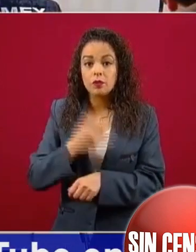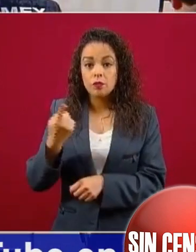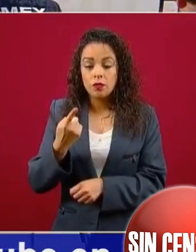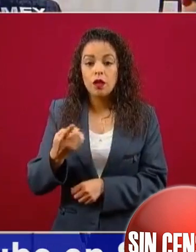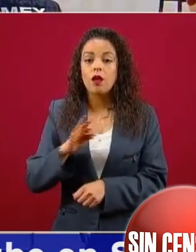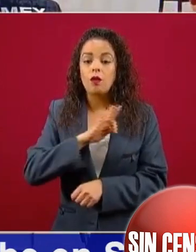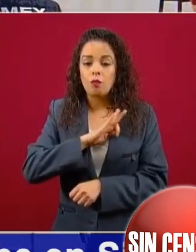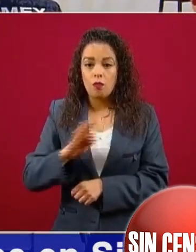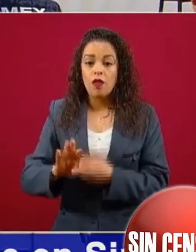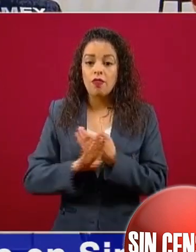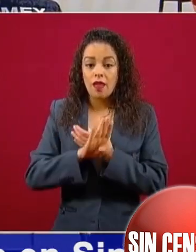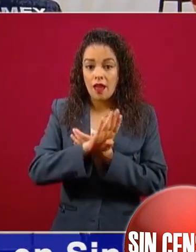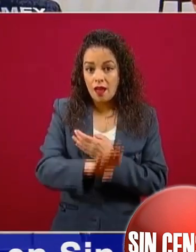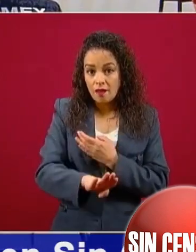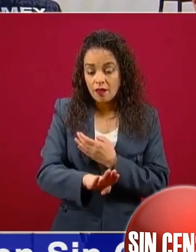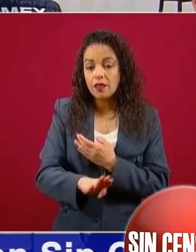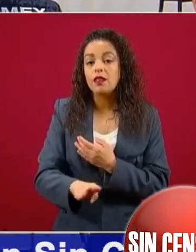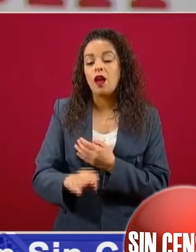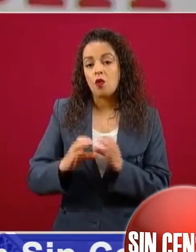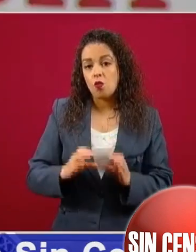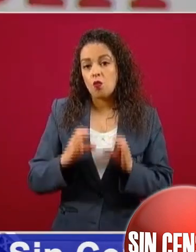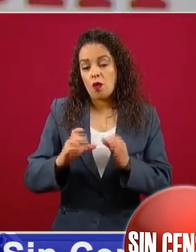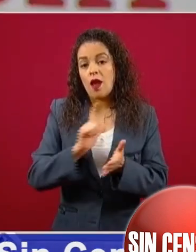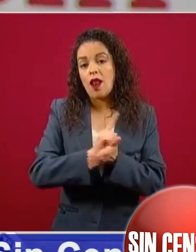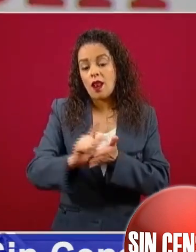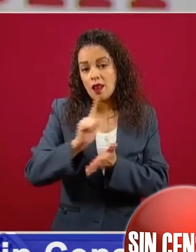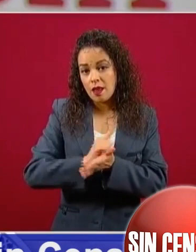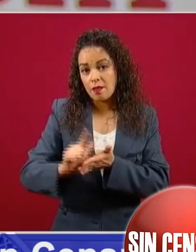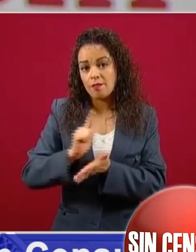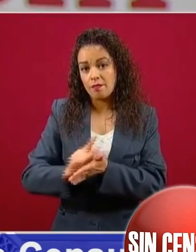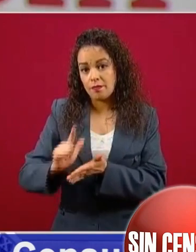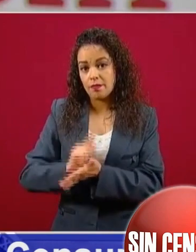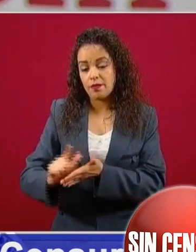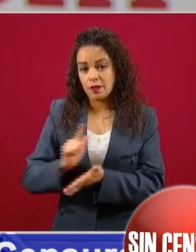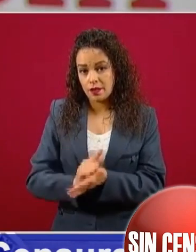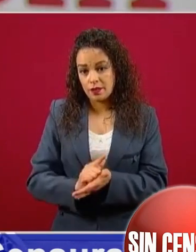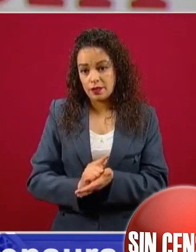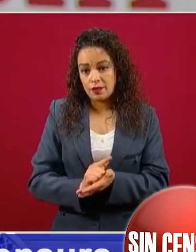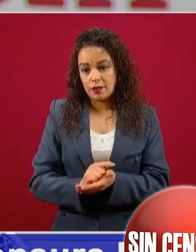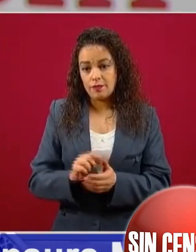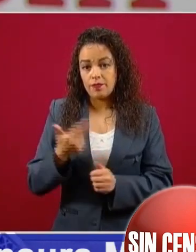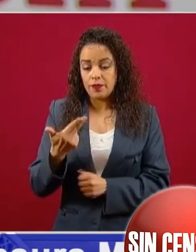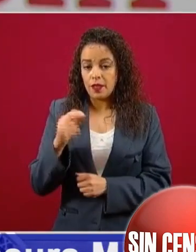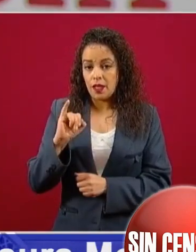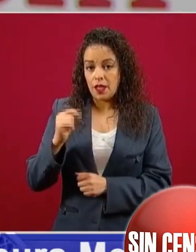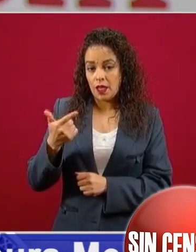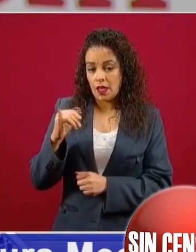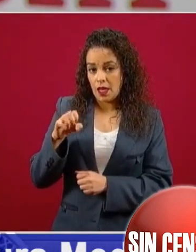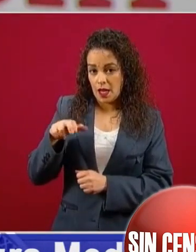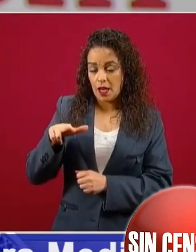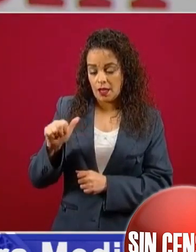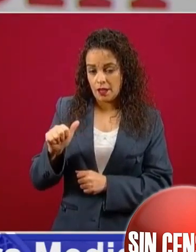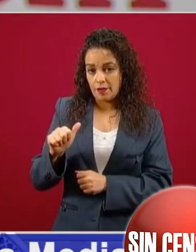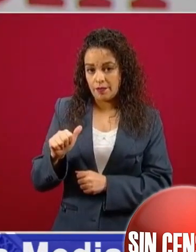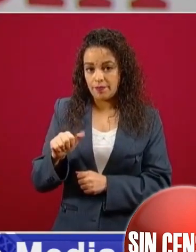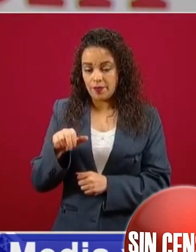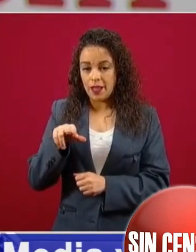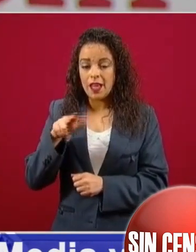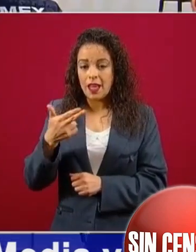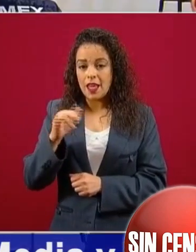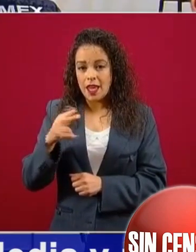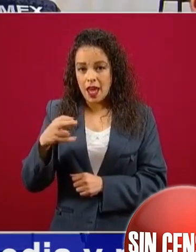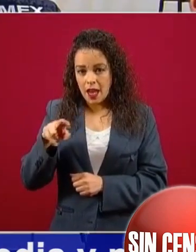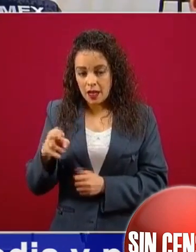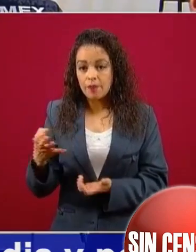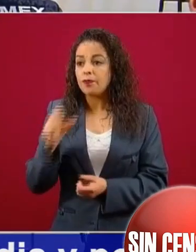parte de la educación de manera central, como ha pedido el presidente, van a ser temas de